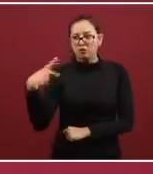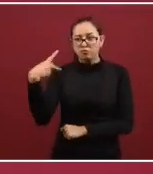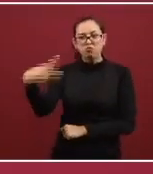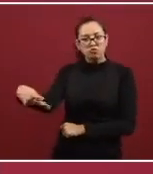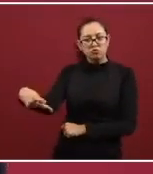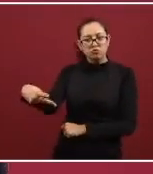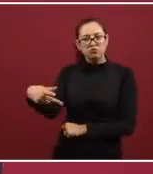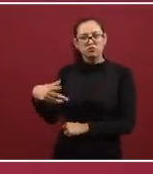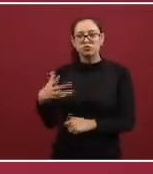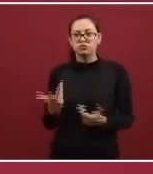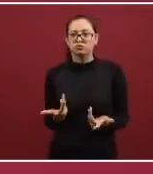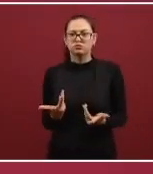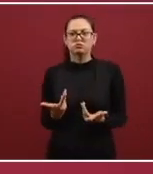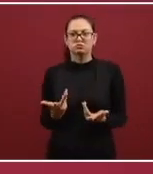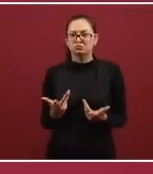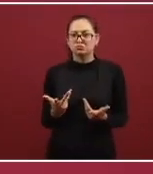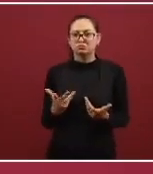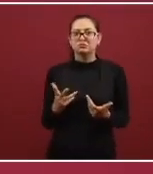que no haya divorcio,